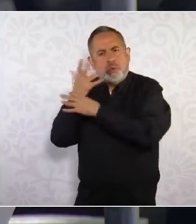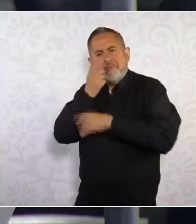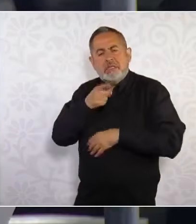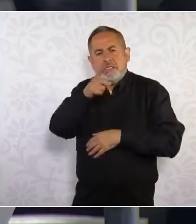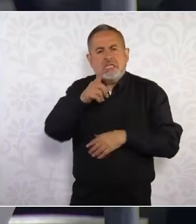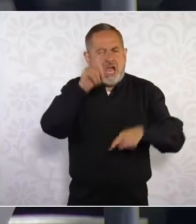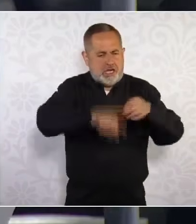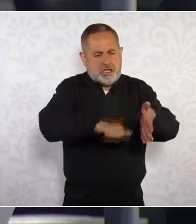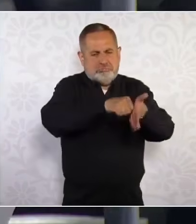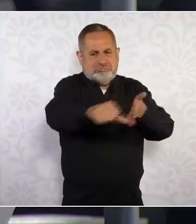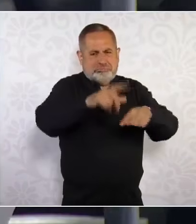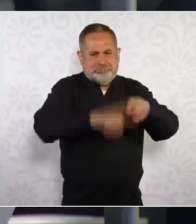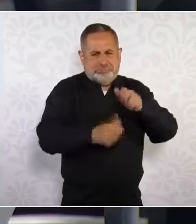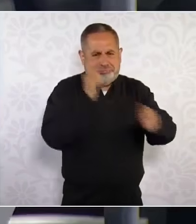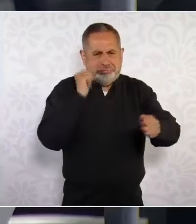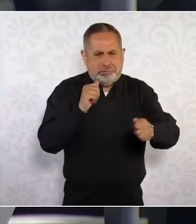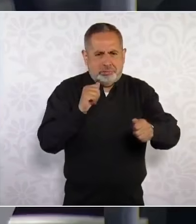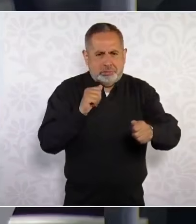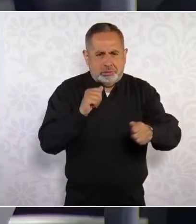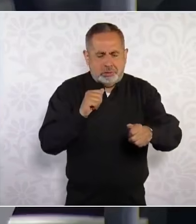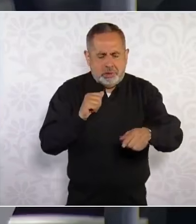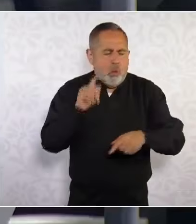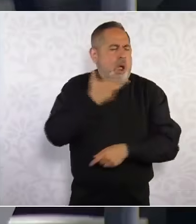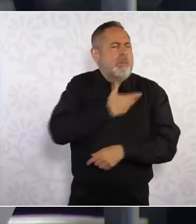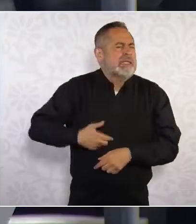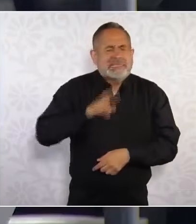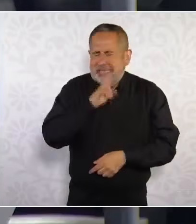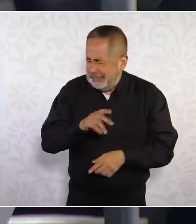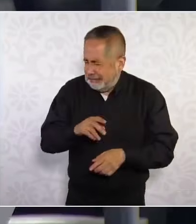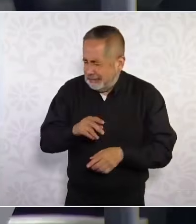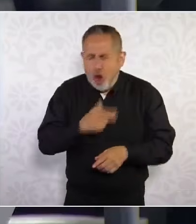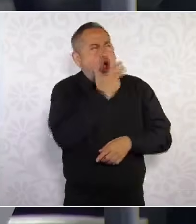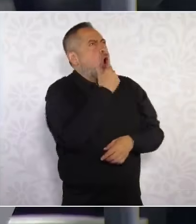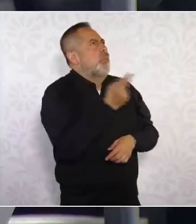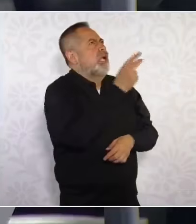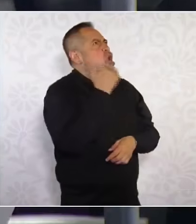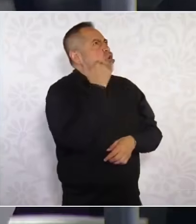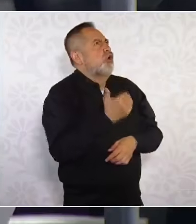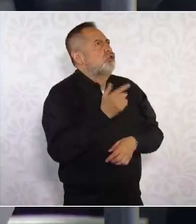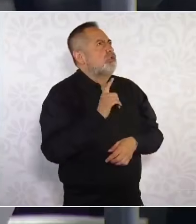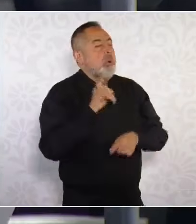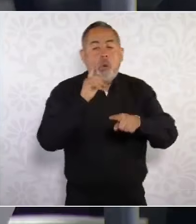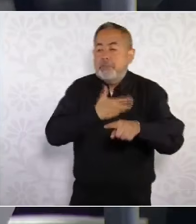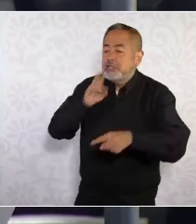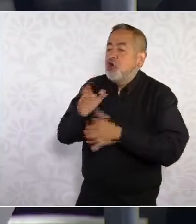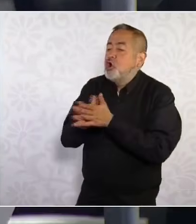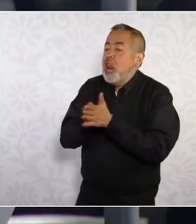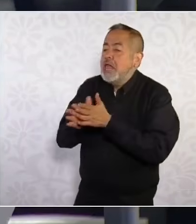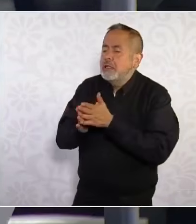este decreto, pero viene otro… Chocolates, más bien. Chocolates. Es que al norte se le dicen chocos, ¿no? Porque no traen. Pero